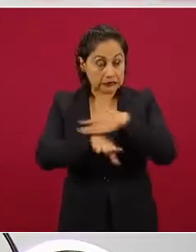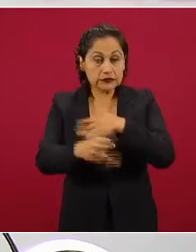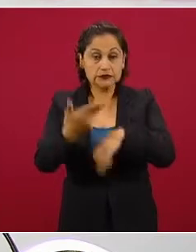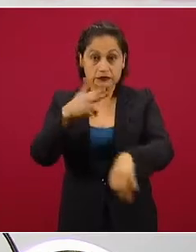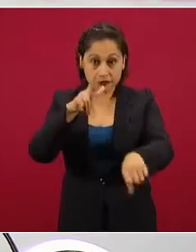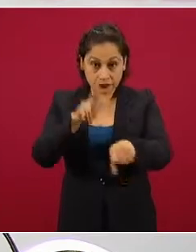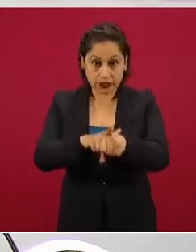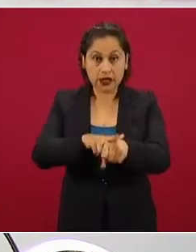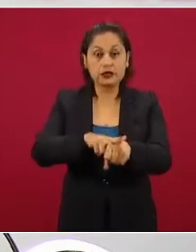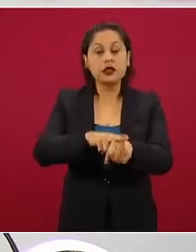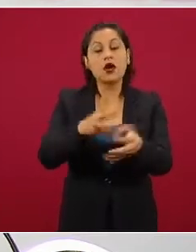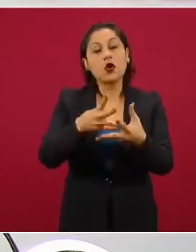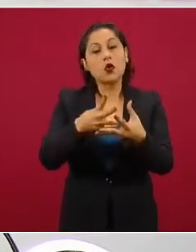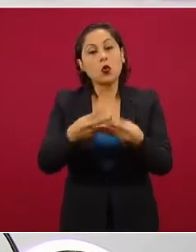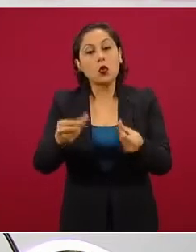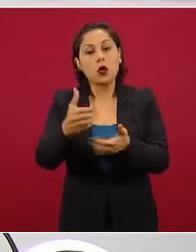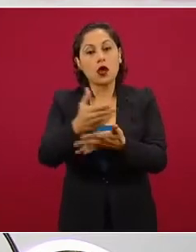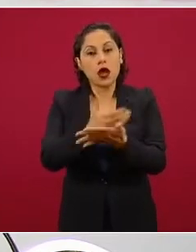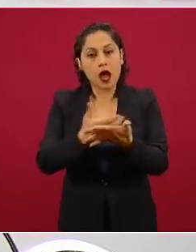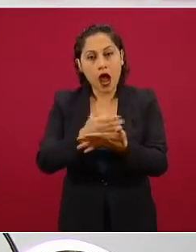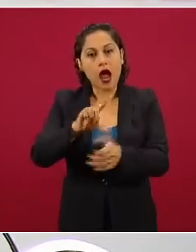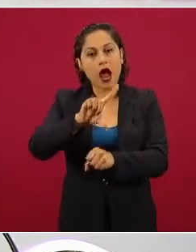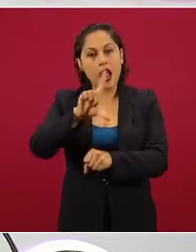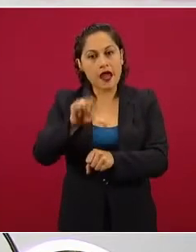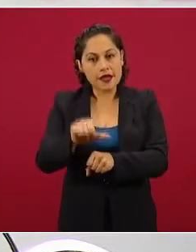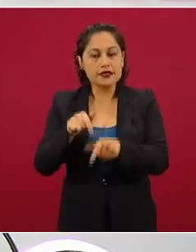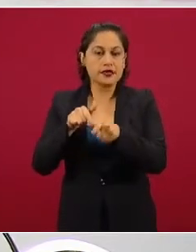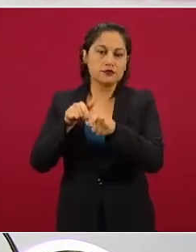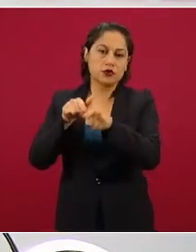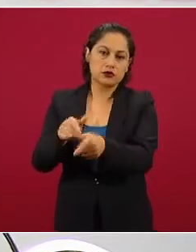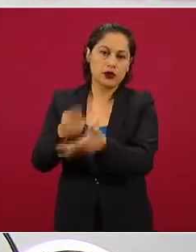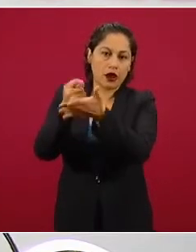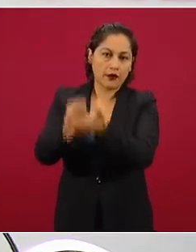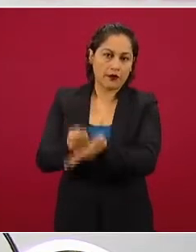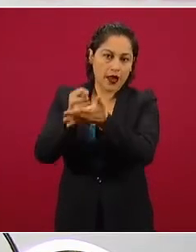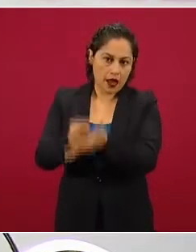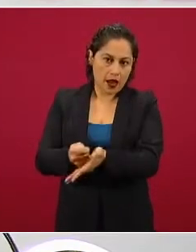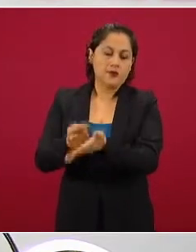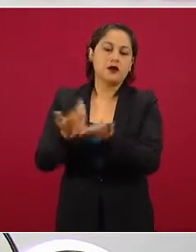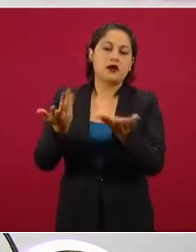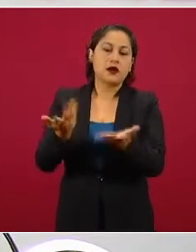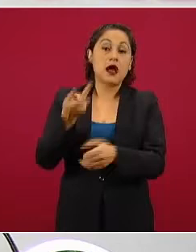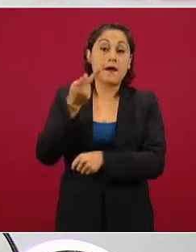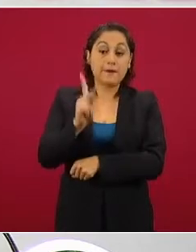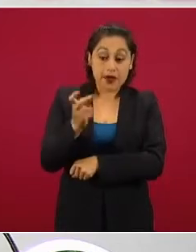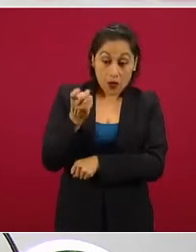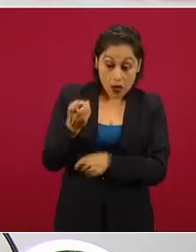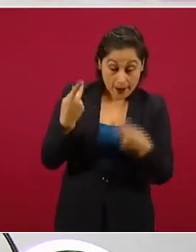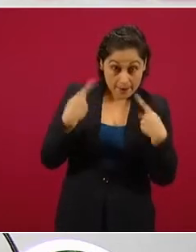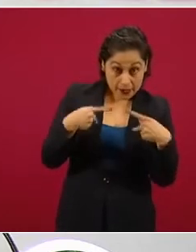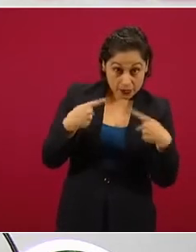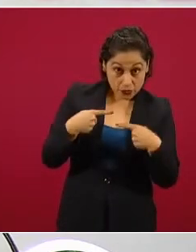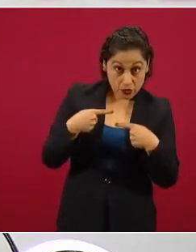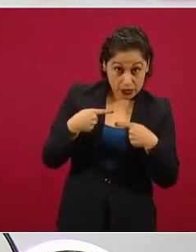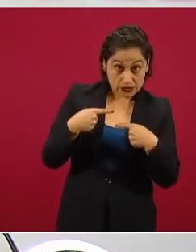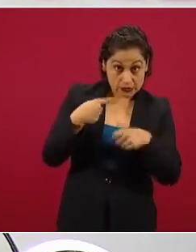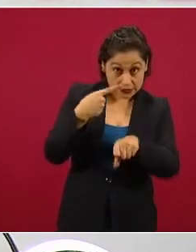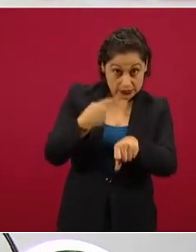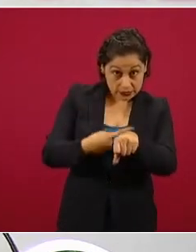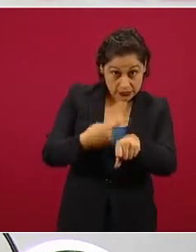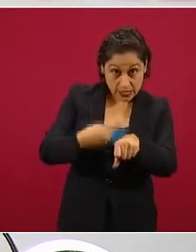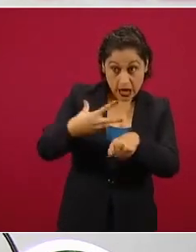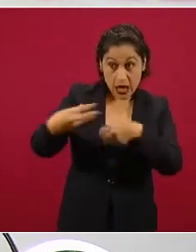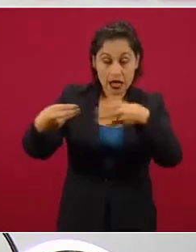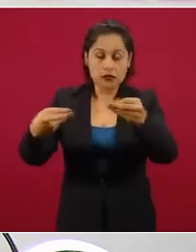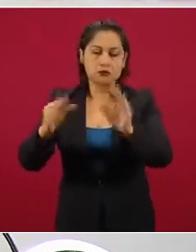requieren una prolongada recuperación, pero, insisto, no son ya personas que representen la capacidad